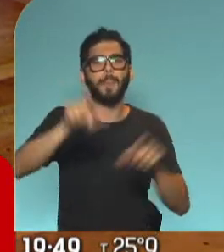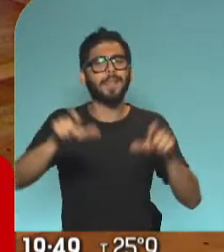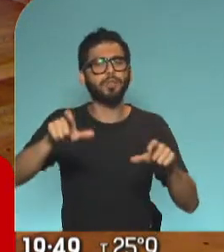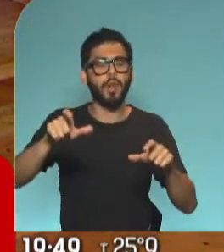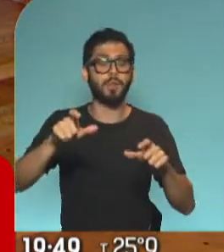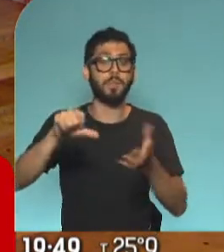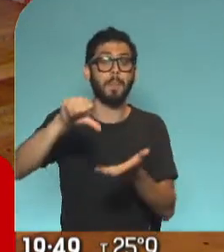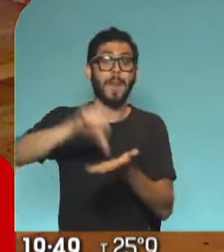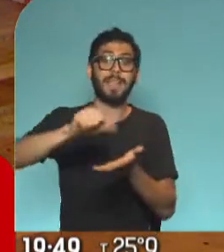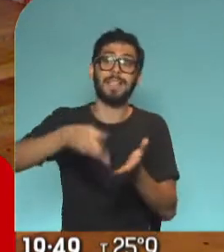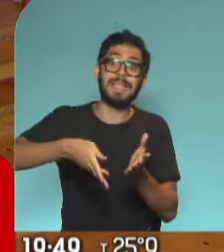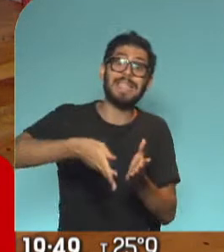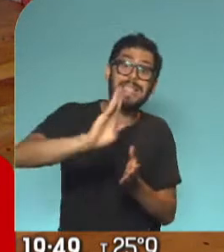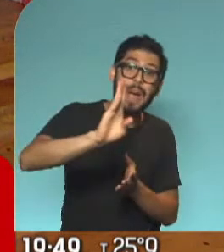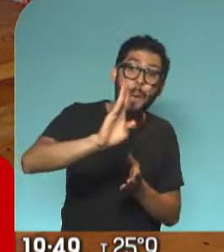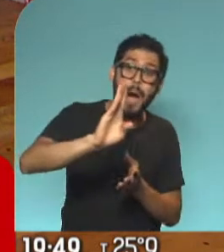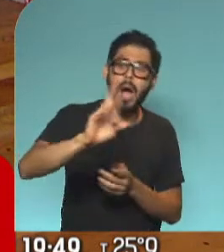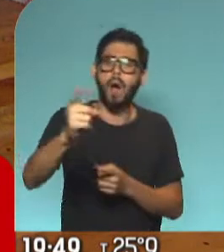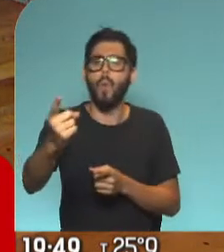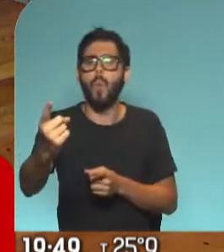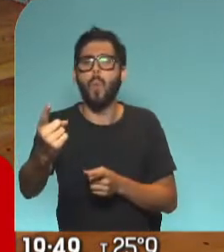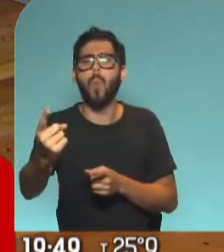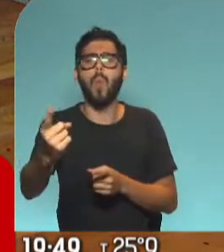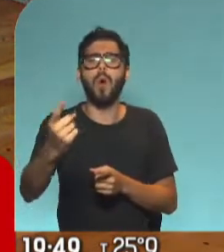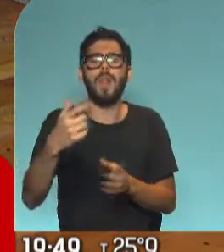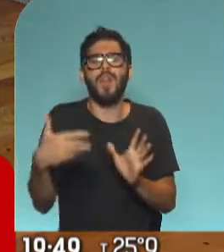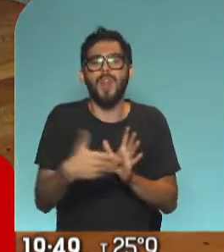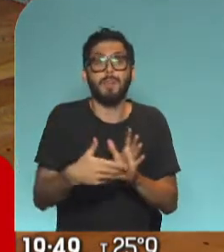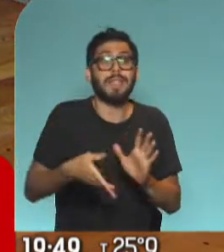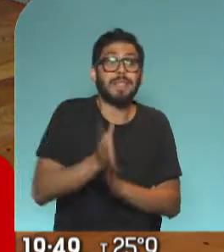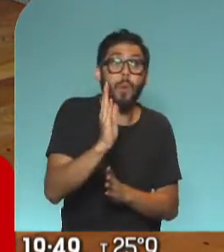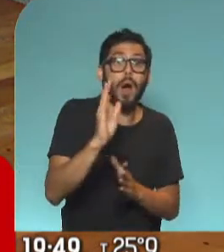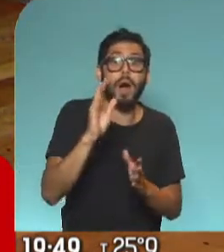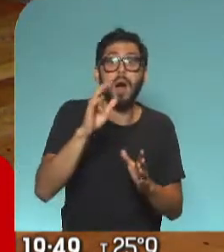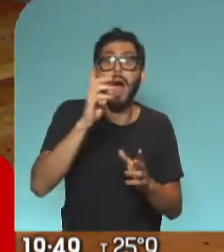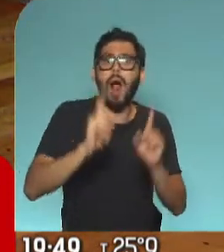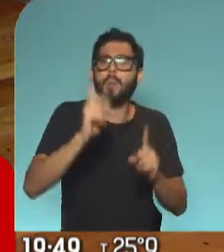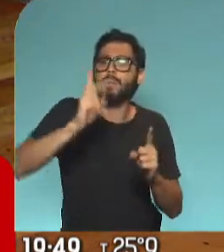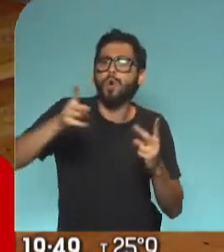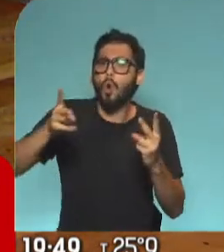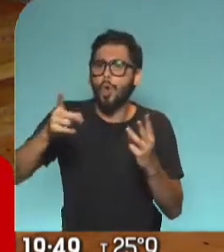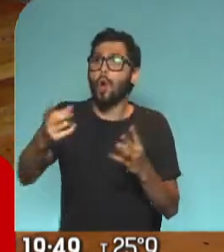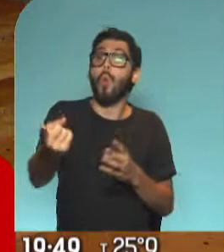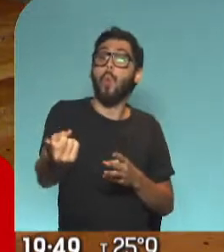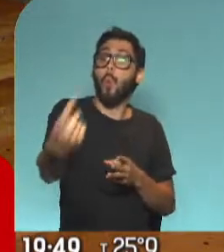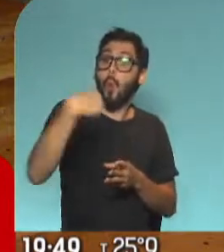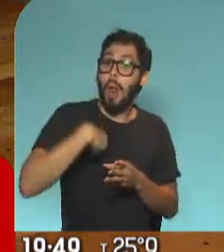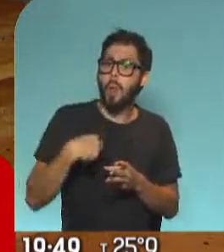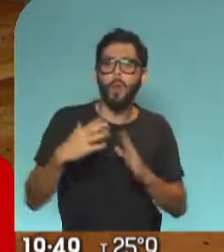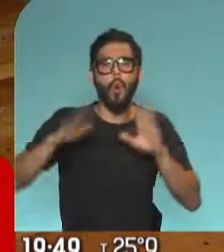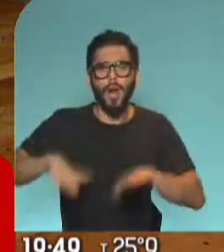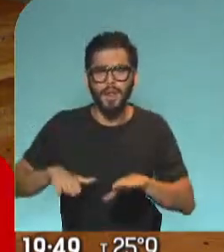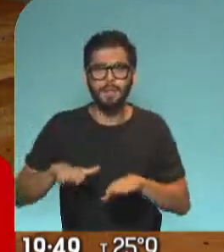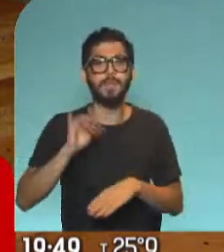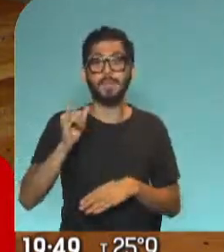salir del país y de la cuarentena que van a tener que hacer quienes regresen por esto de las nuevas cepas, los rebrotes, la situación en Brasil tenemos es muy una delicada. Situación dramática acá a